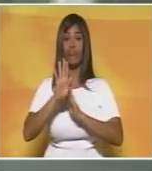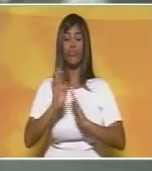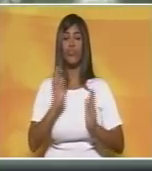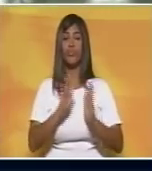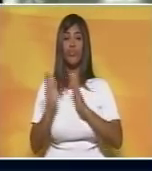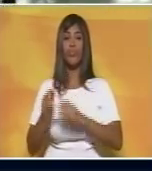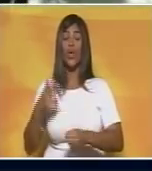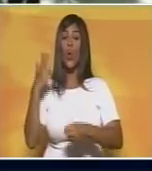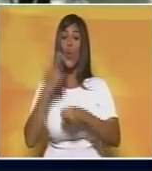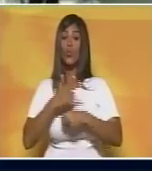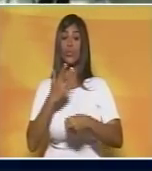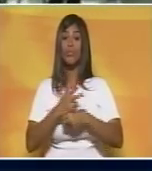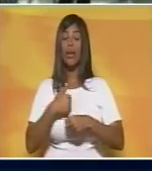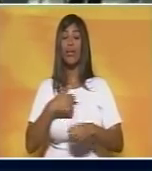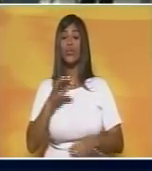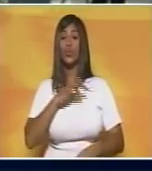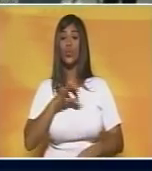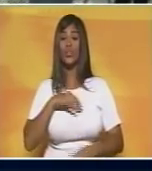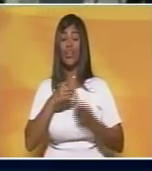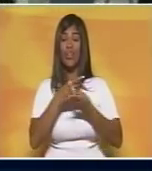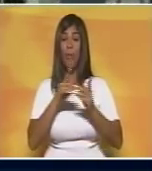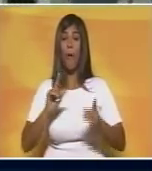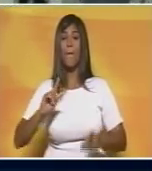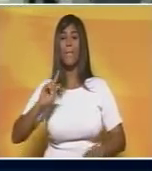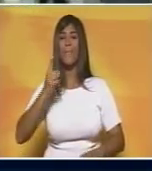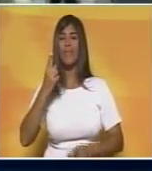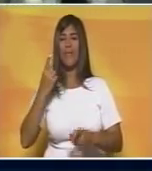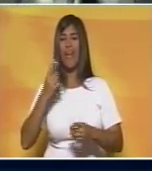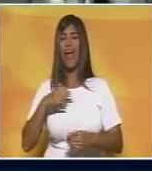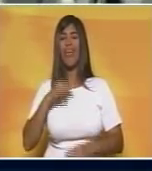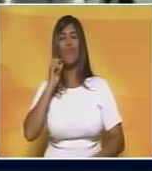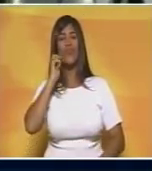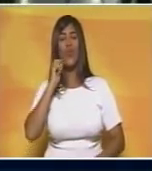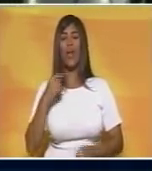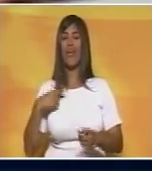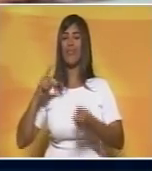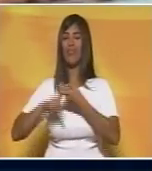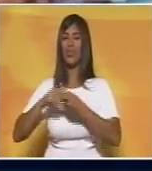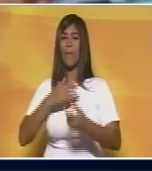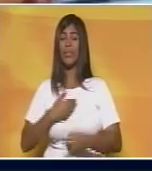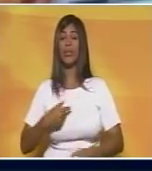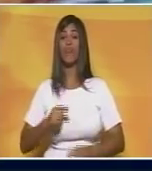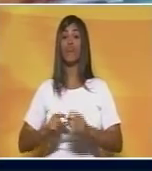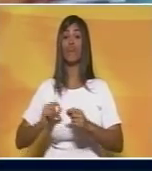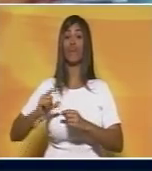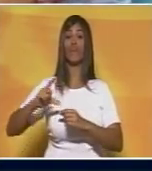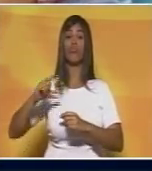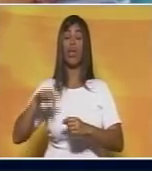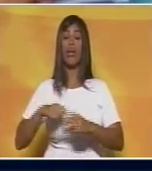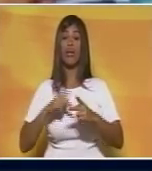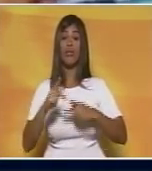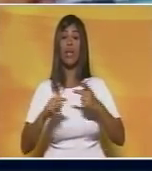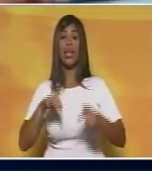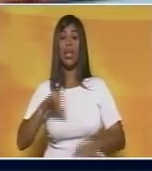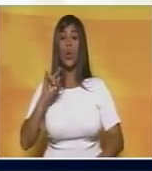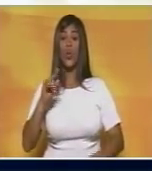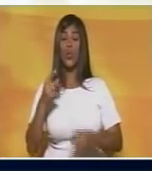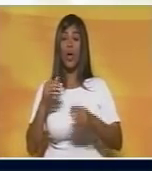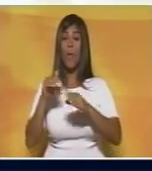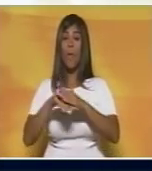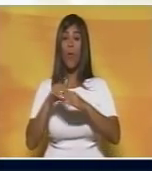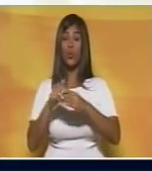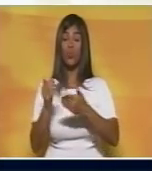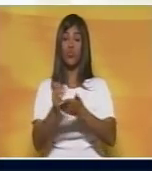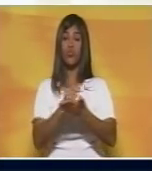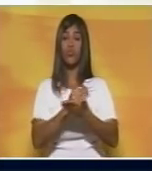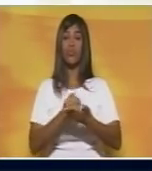En Guatemala, la socialdemócrata y ex primera dama Sandra Torres sigue aumentando su ventaja con el avance este lunes del recuento de votos de las